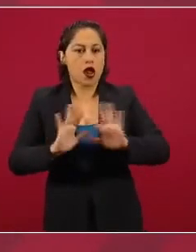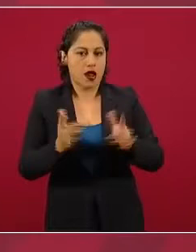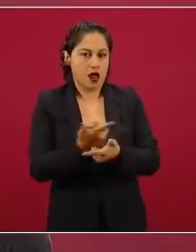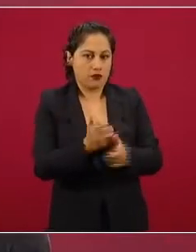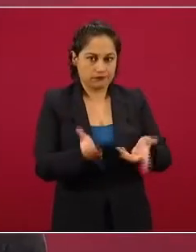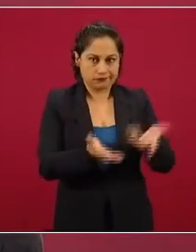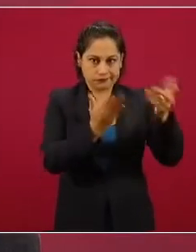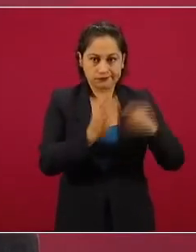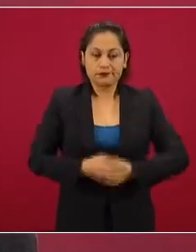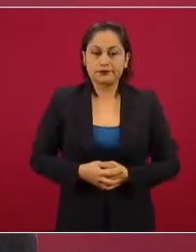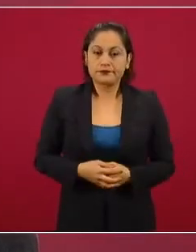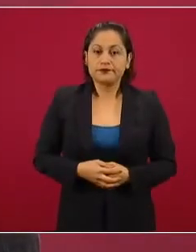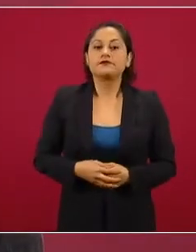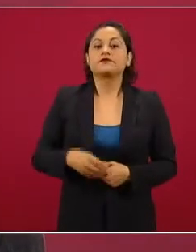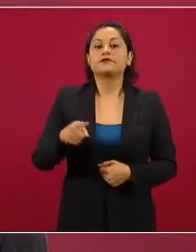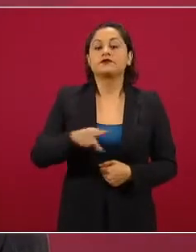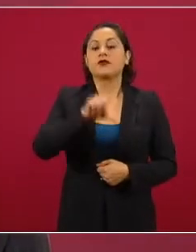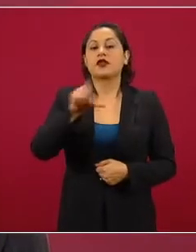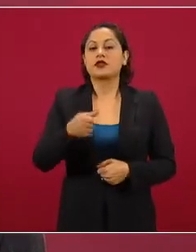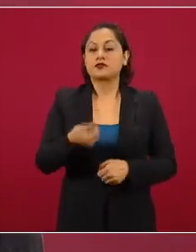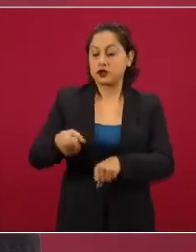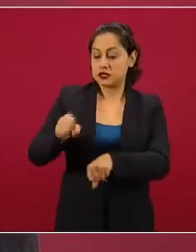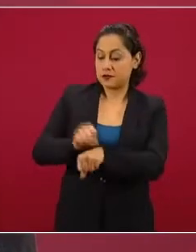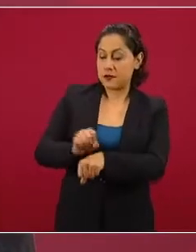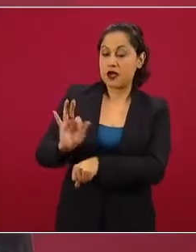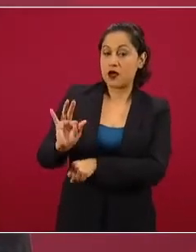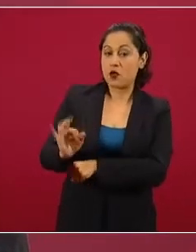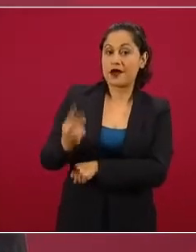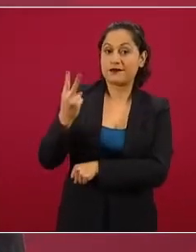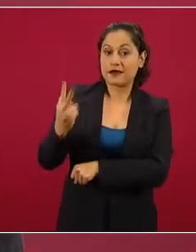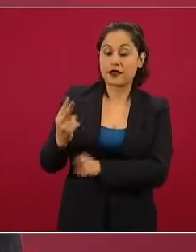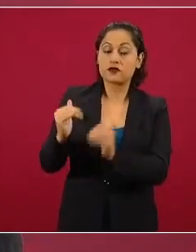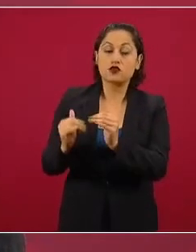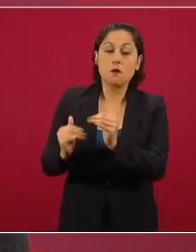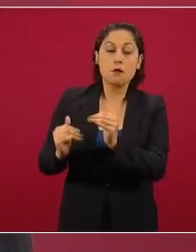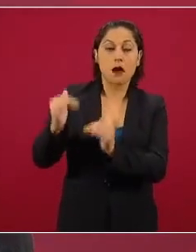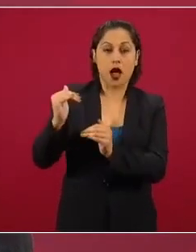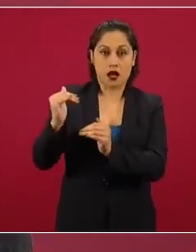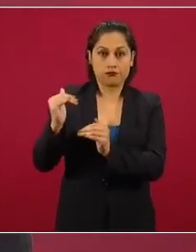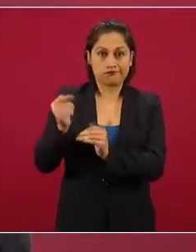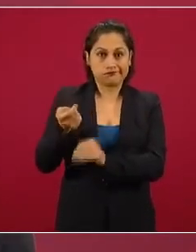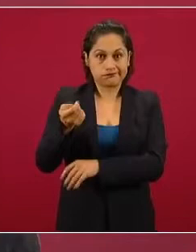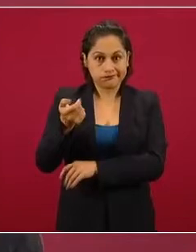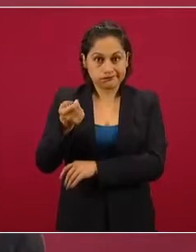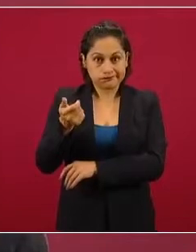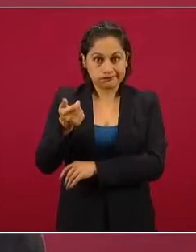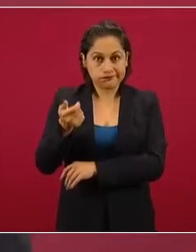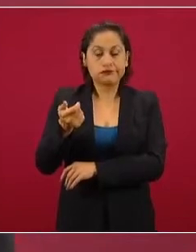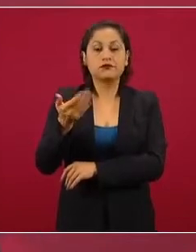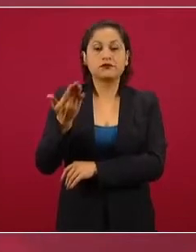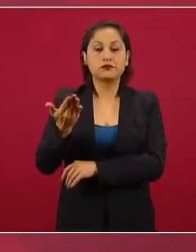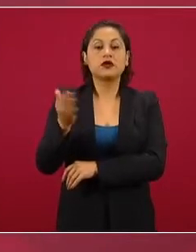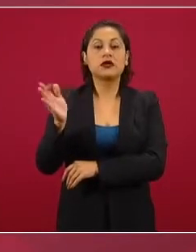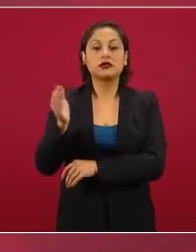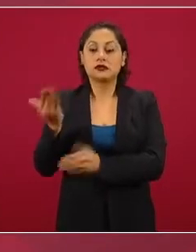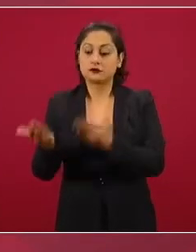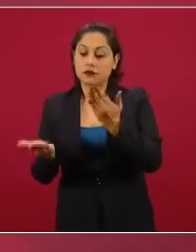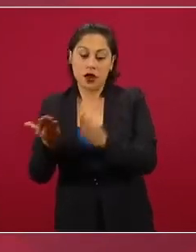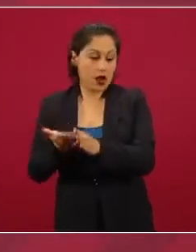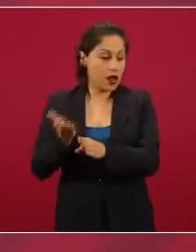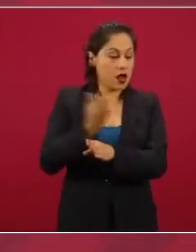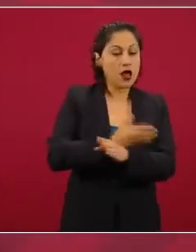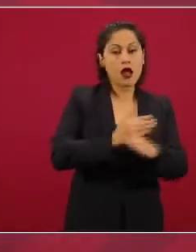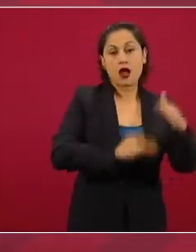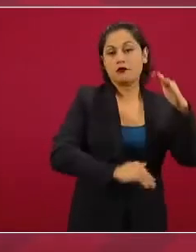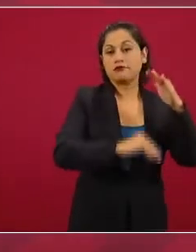desde entonces y hasta la semana 42 un aumento, y por lo tanto ahorita si lo comparamos con el punto máximo, la